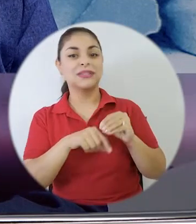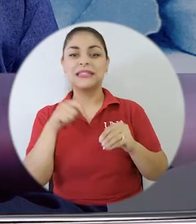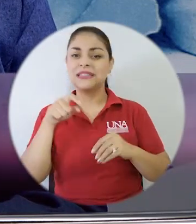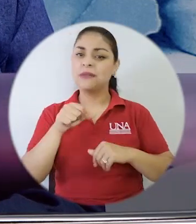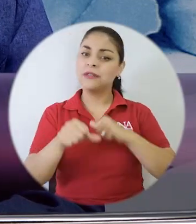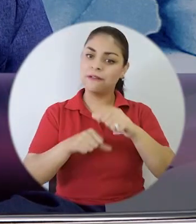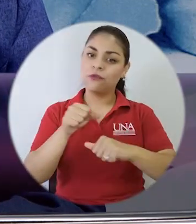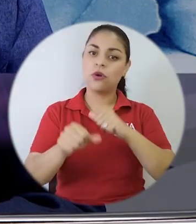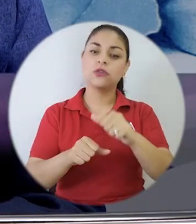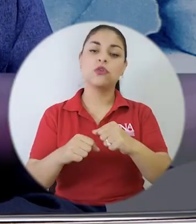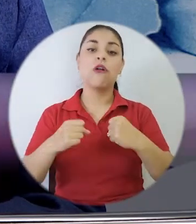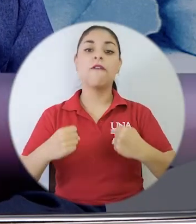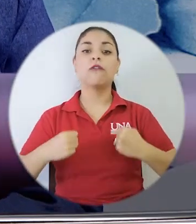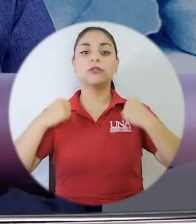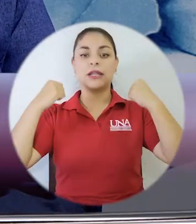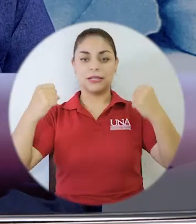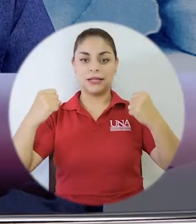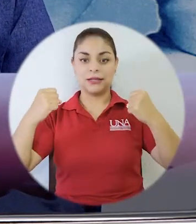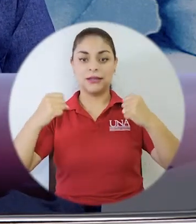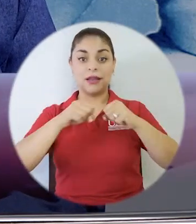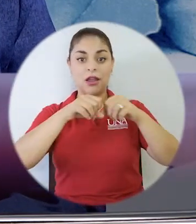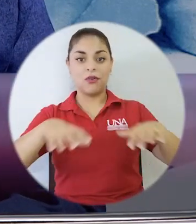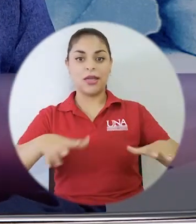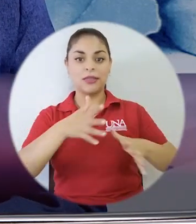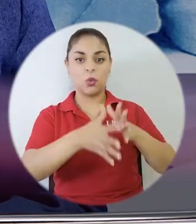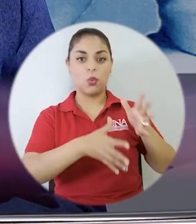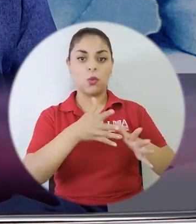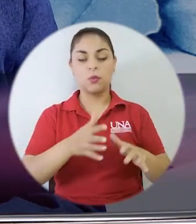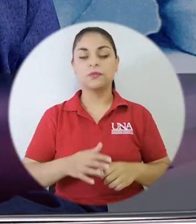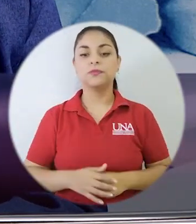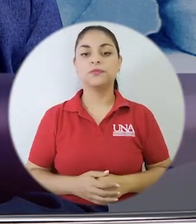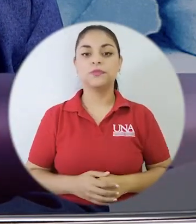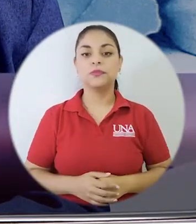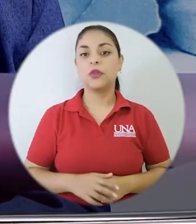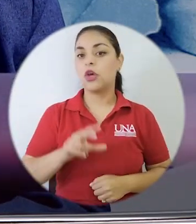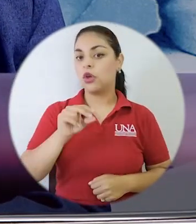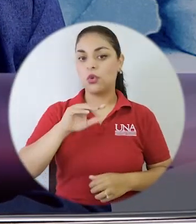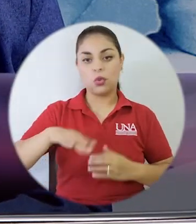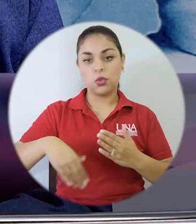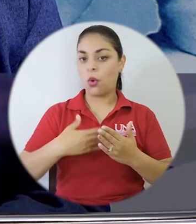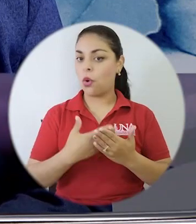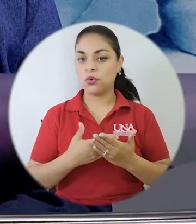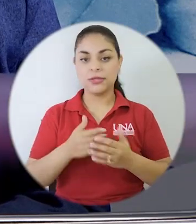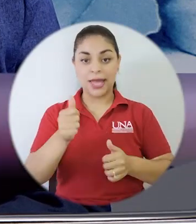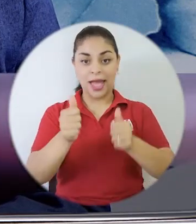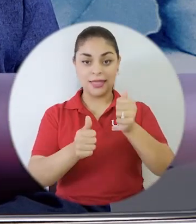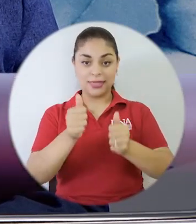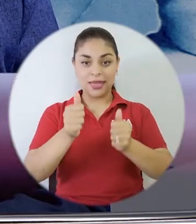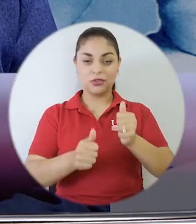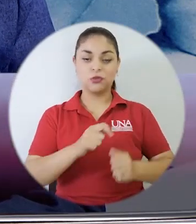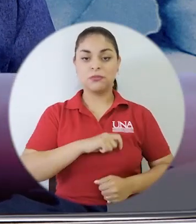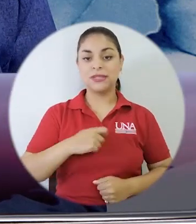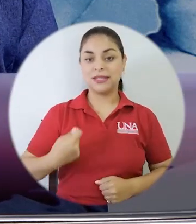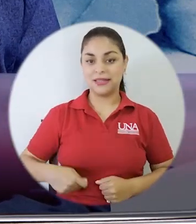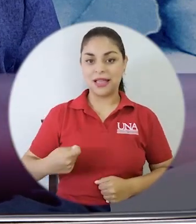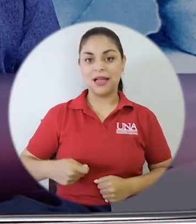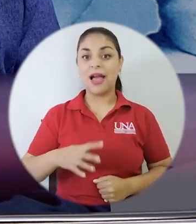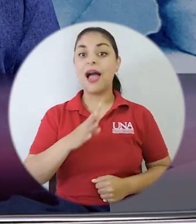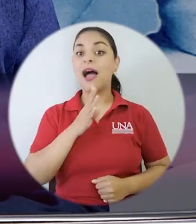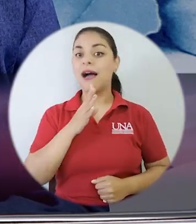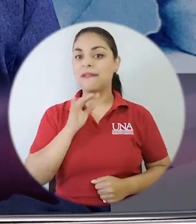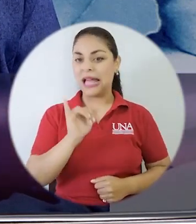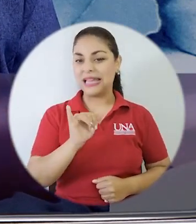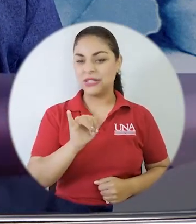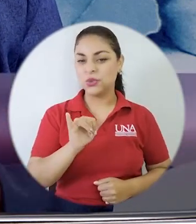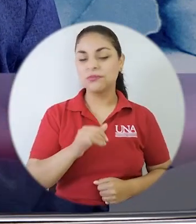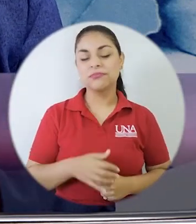que hacer, ¿verdad?, de esfuerzo, el fortalecer la red de cuidado. No todos los candidatos presidenciales, hablando también de la